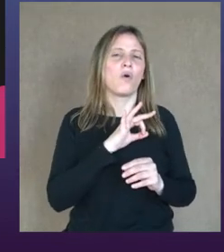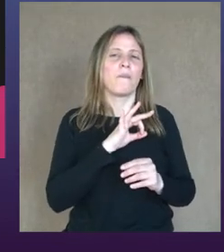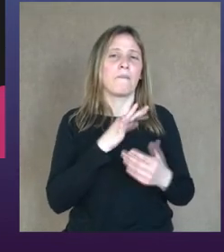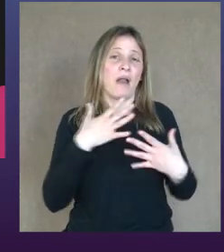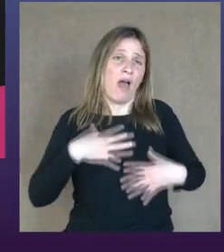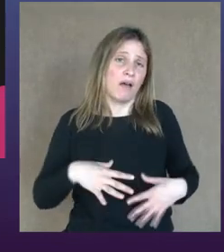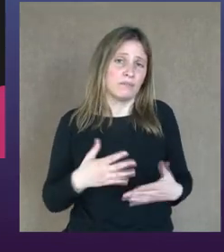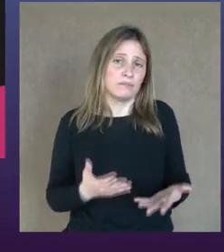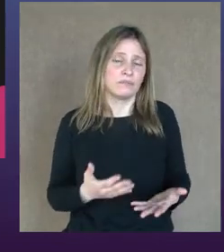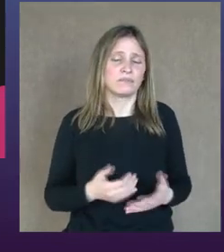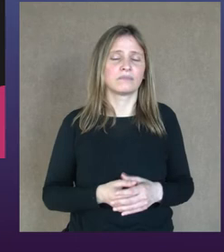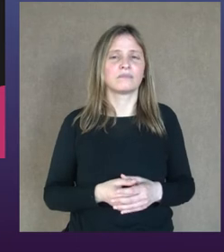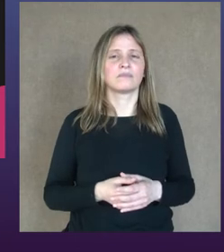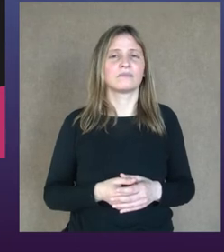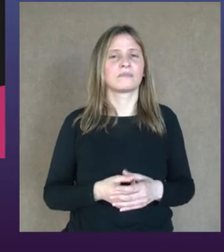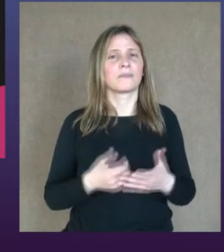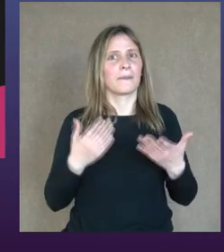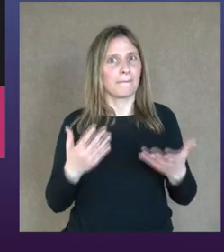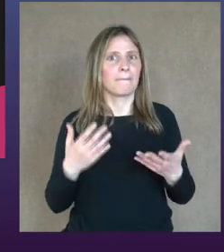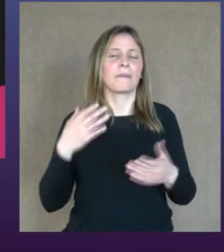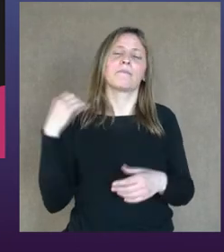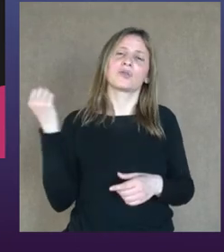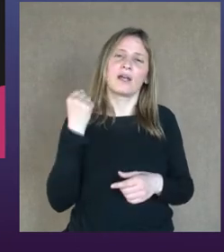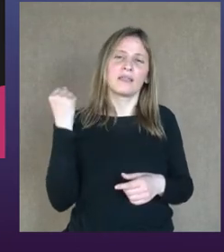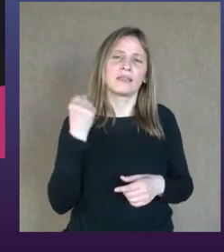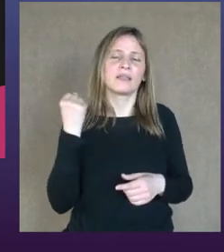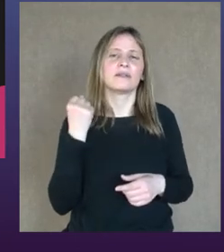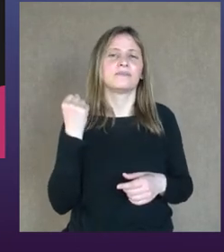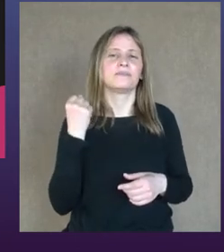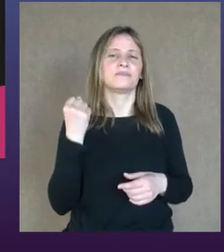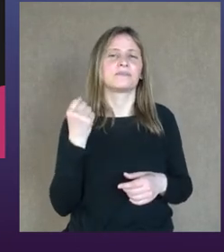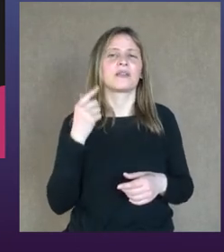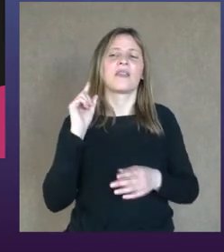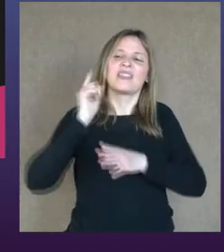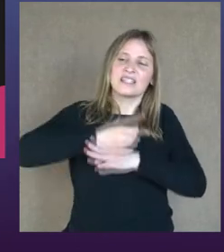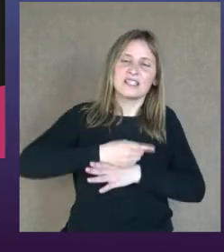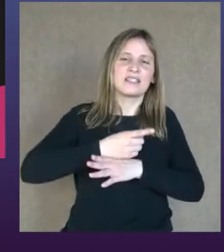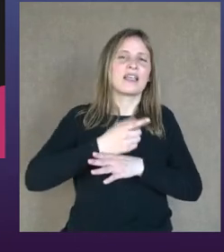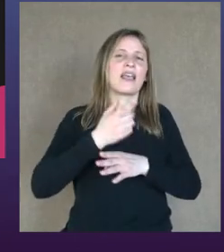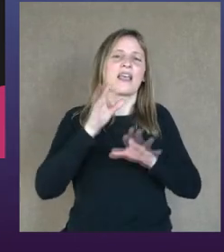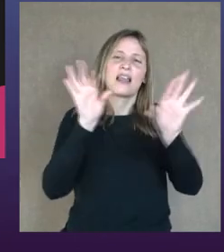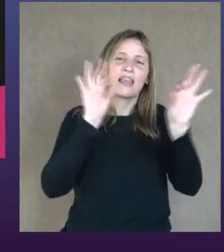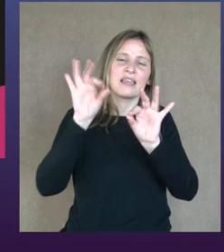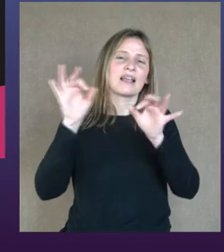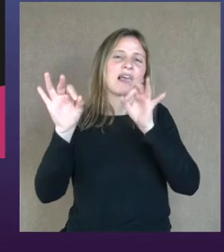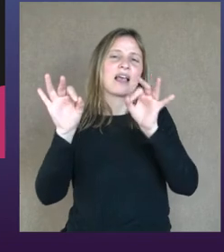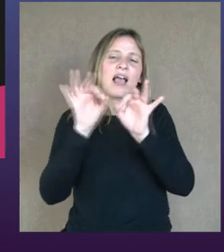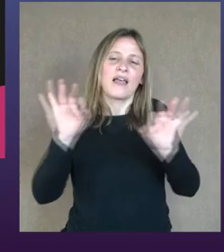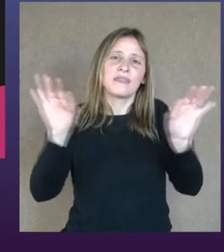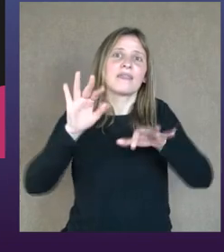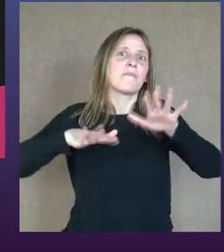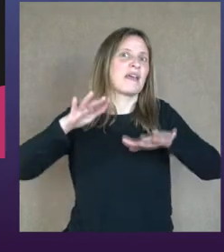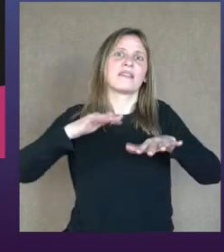nosotros. Es tan importante la decisión del repertorio, el futuro de la carrera y el futuro de la